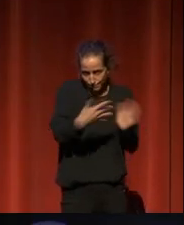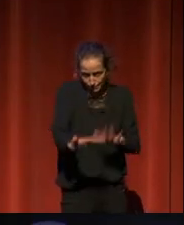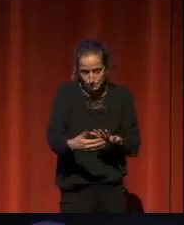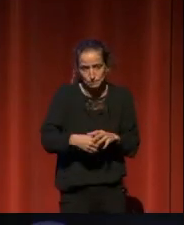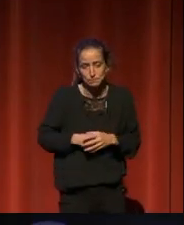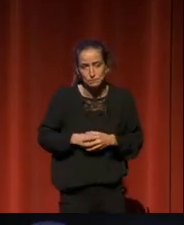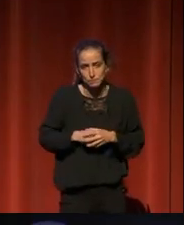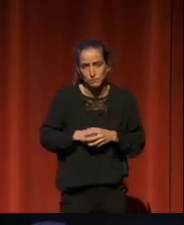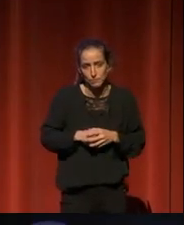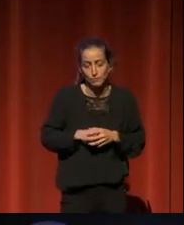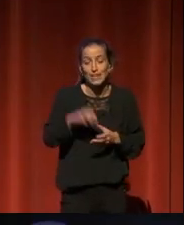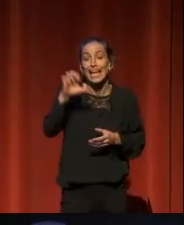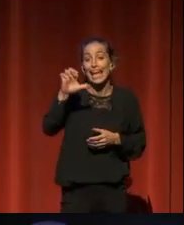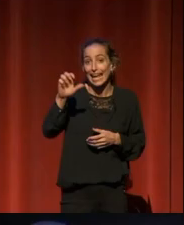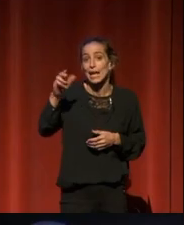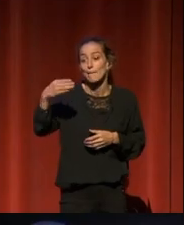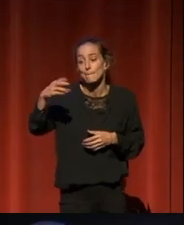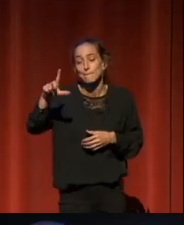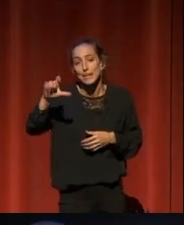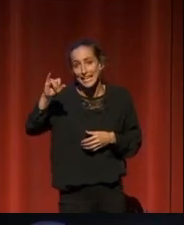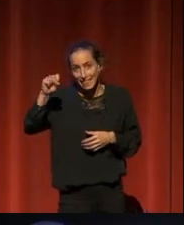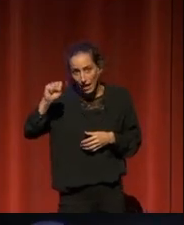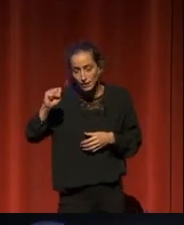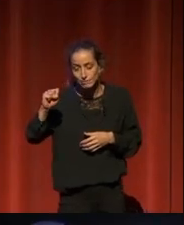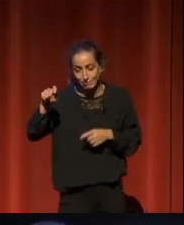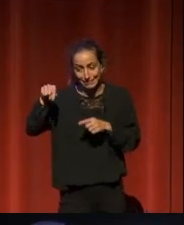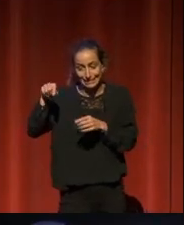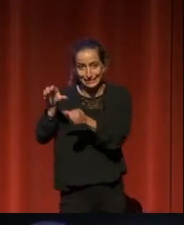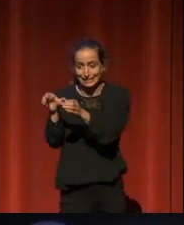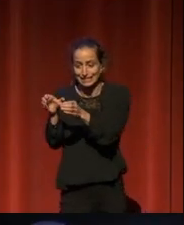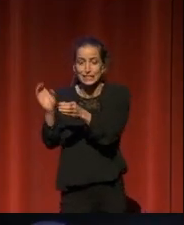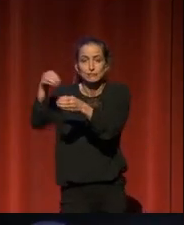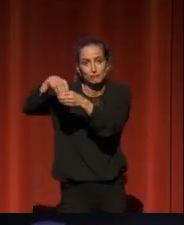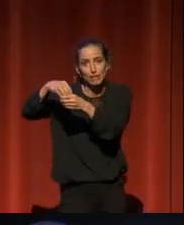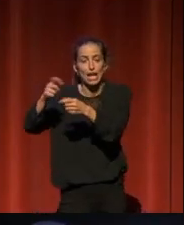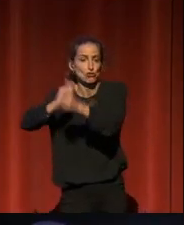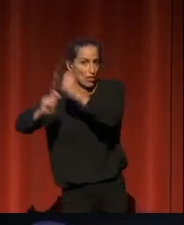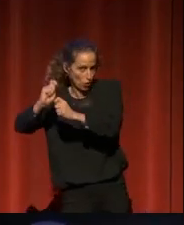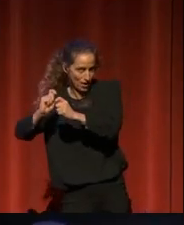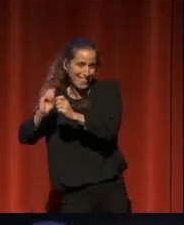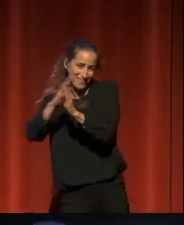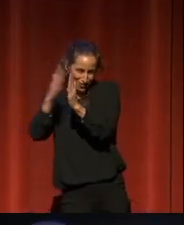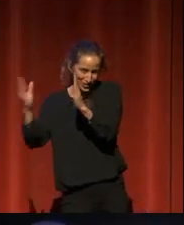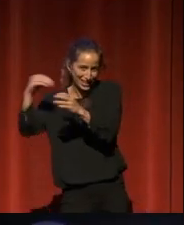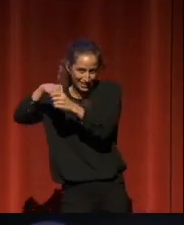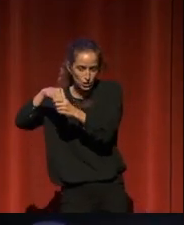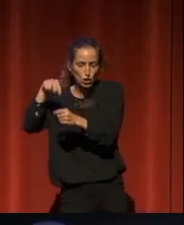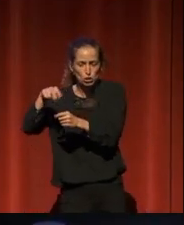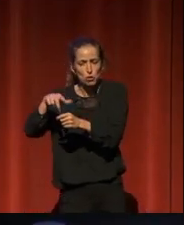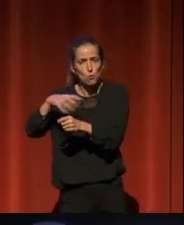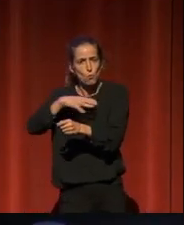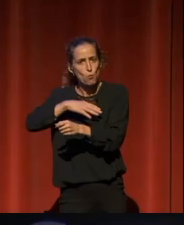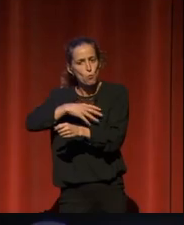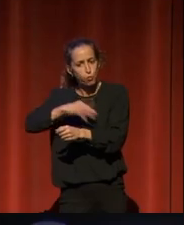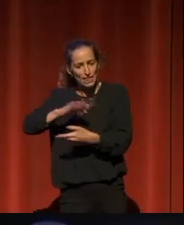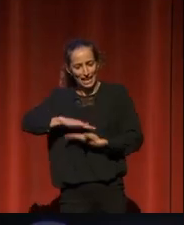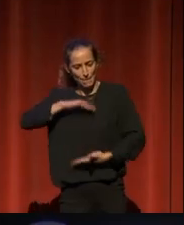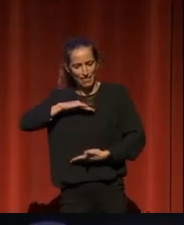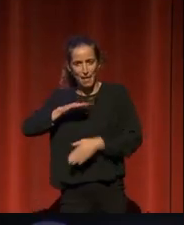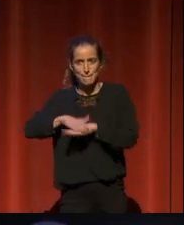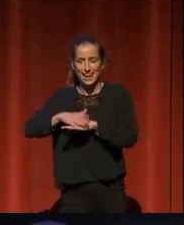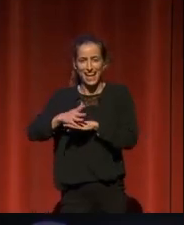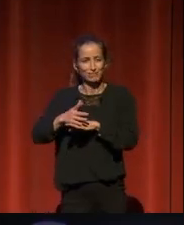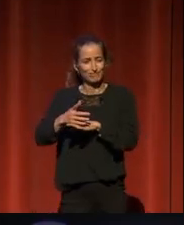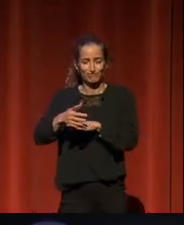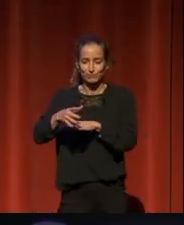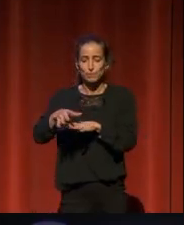general blida con las asociaciones de bibliotecas y su capacidad de influenciar a los decisores